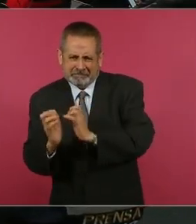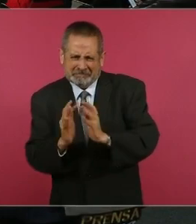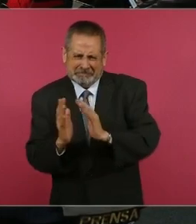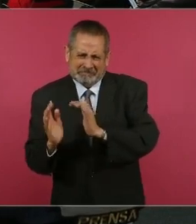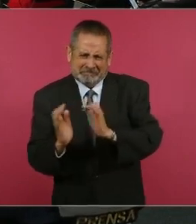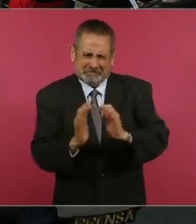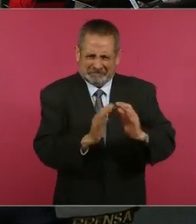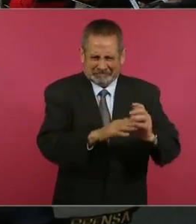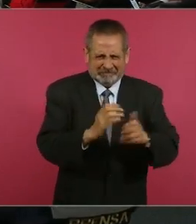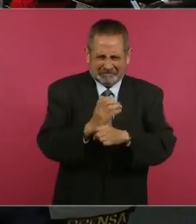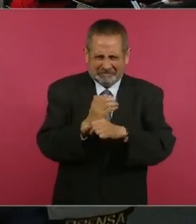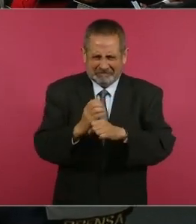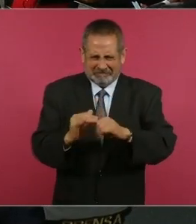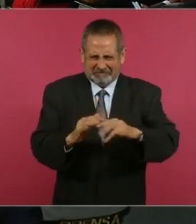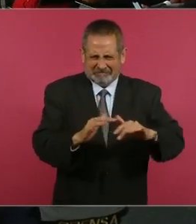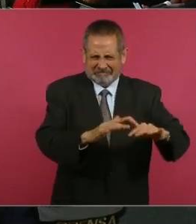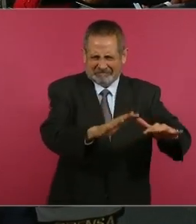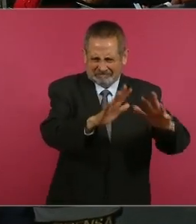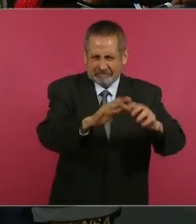Estaban